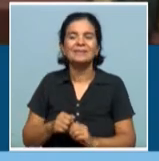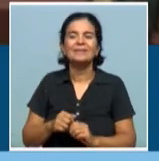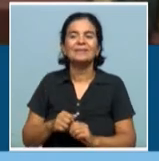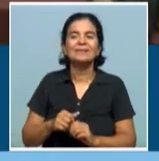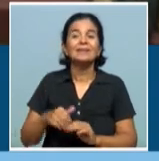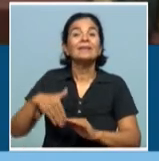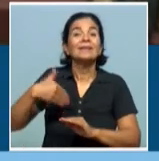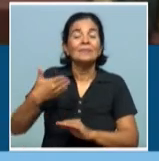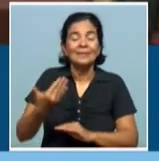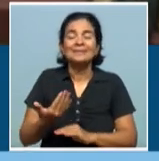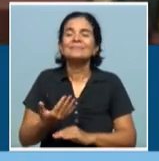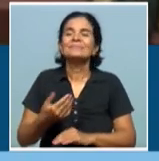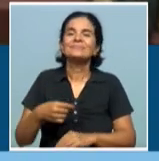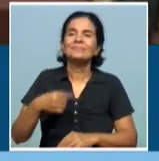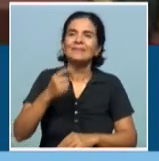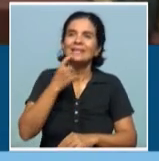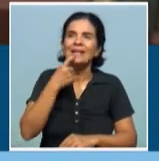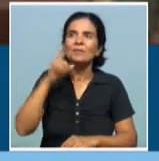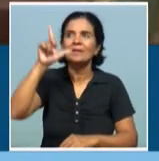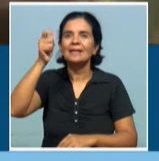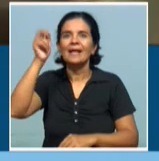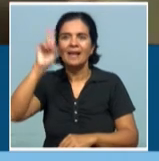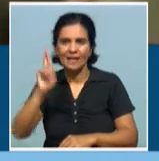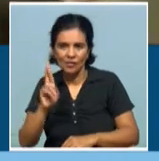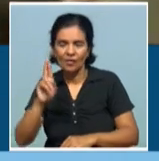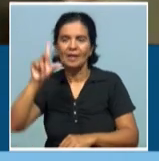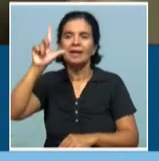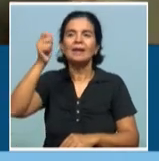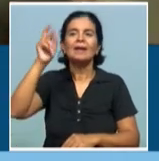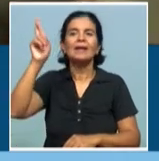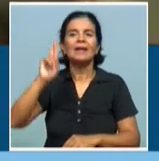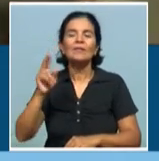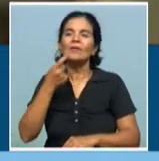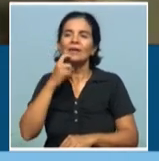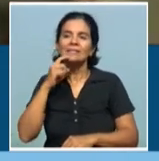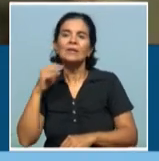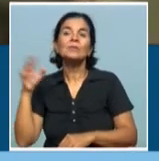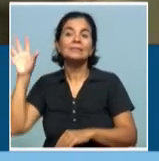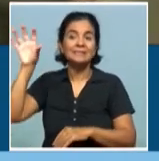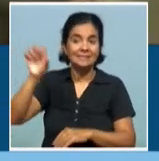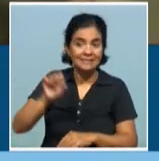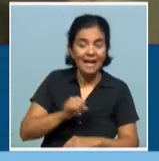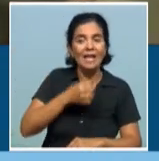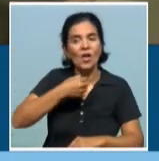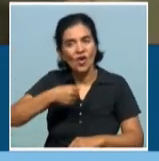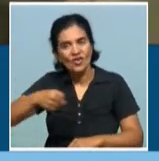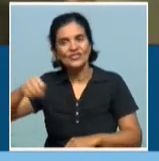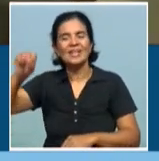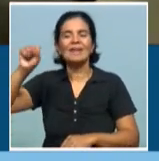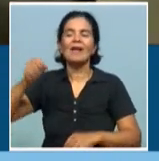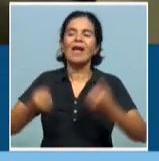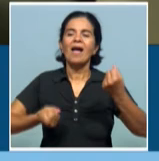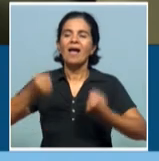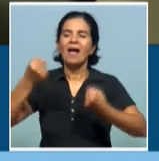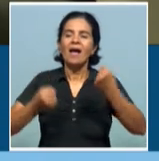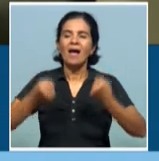el primer transporte de mercadería de San Luis a La Rioja y de La Rioja a San Luis en nuestros bitrenes, puntanos y riojanos.